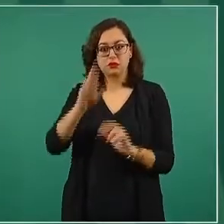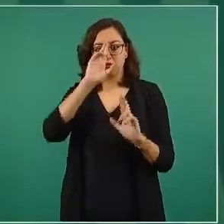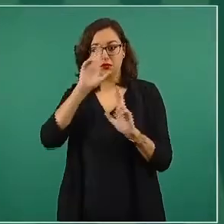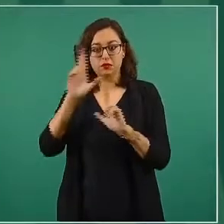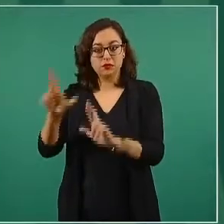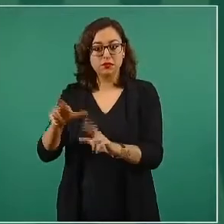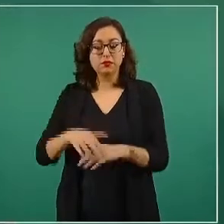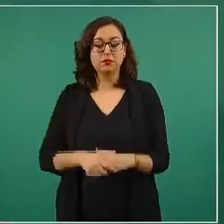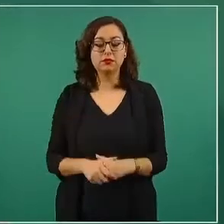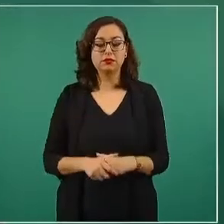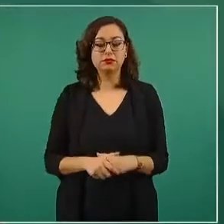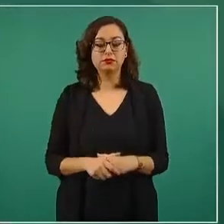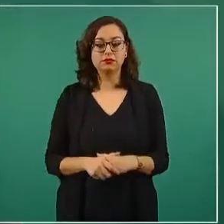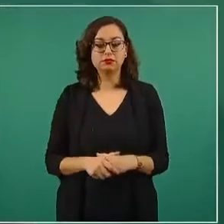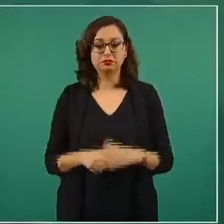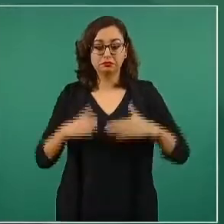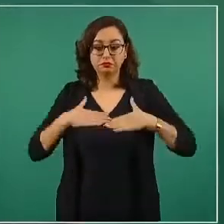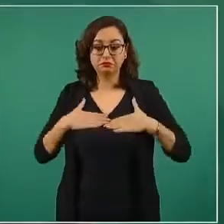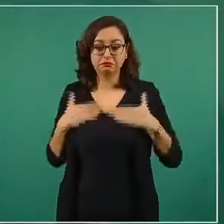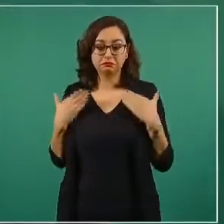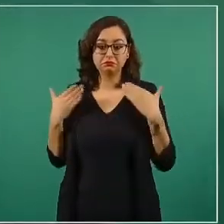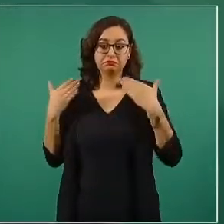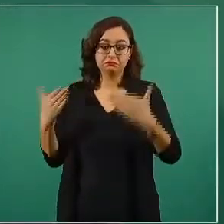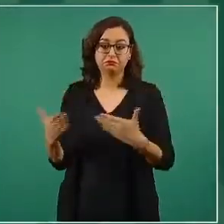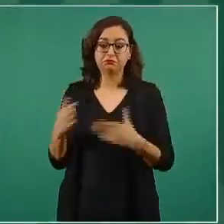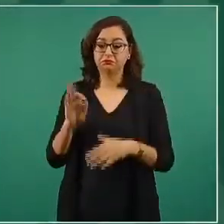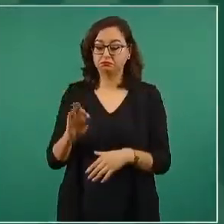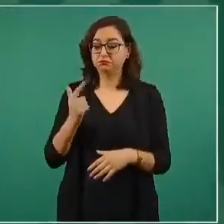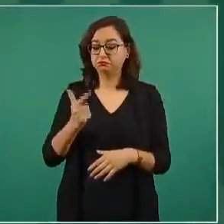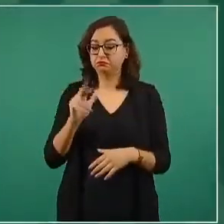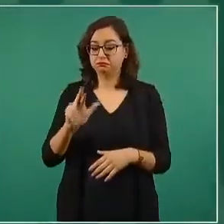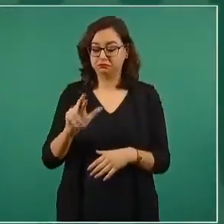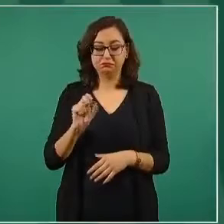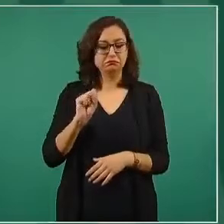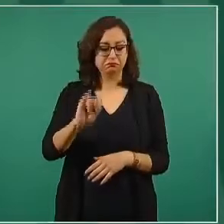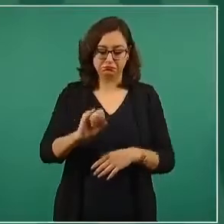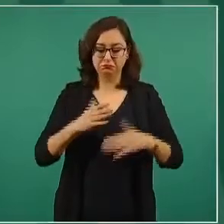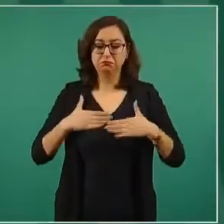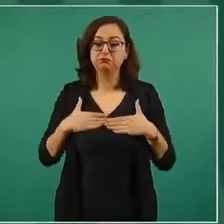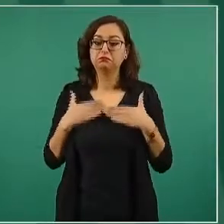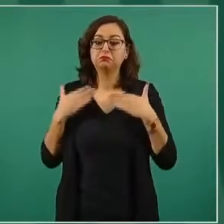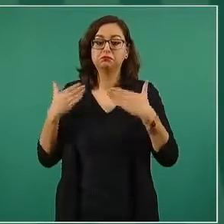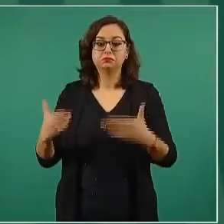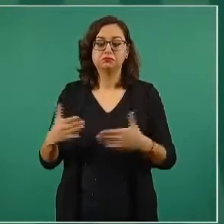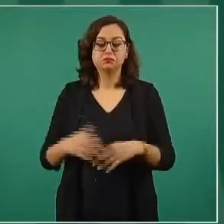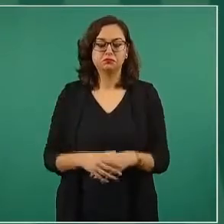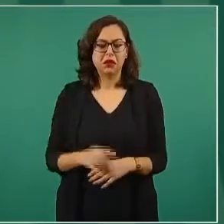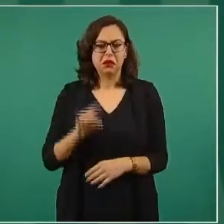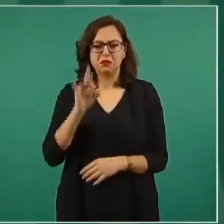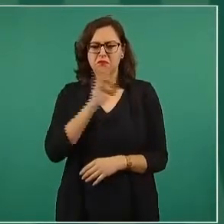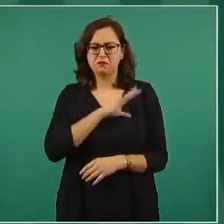Entonces, le tenemos confianza a la Fiscalía y no hay nada que temer,